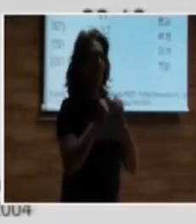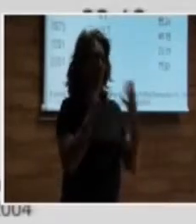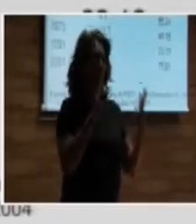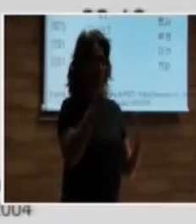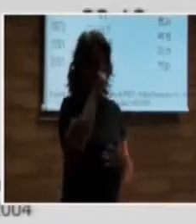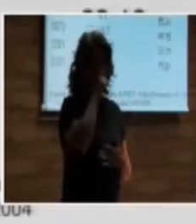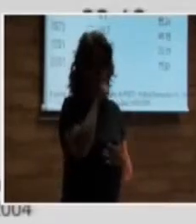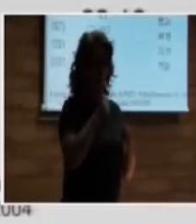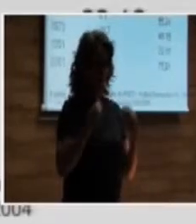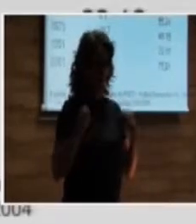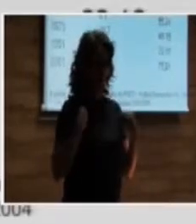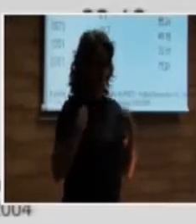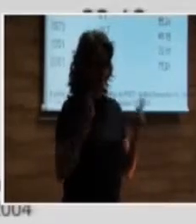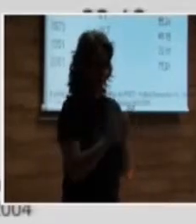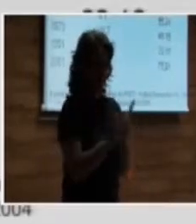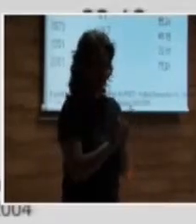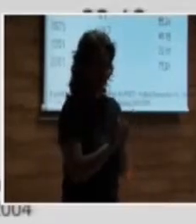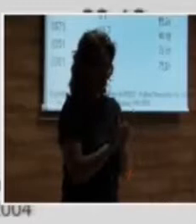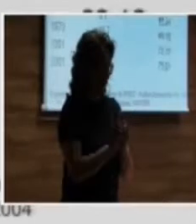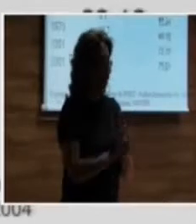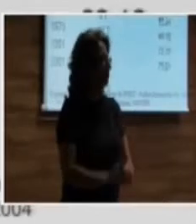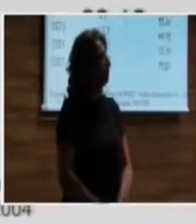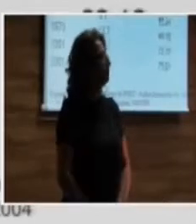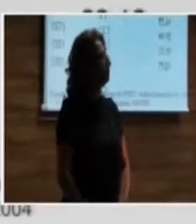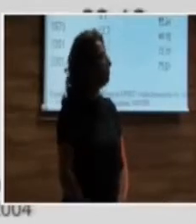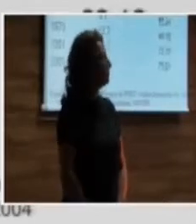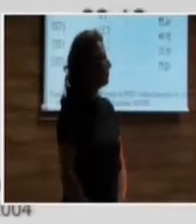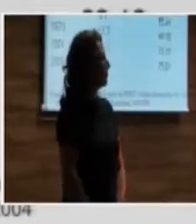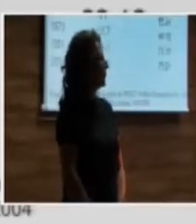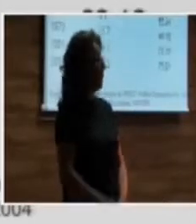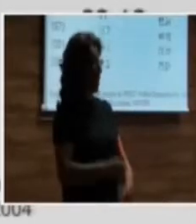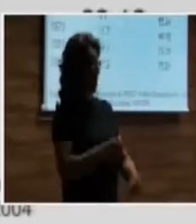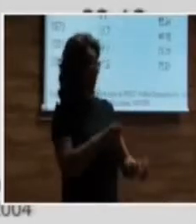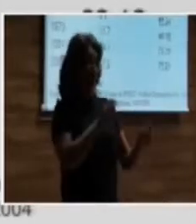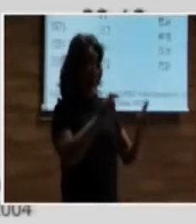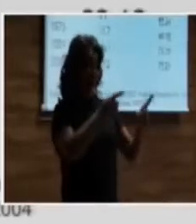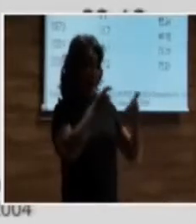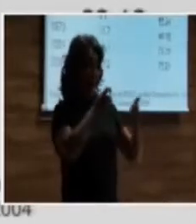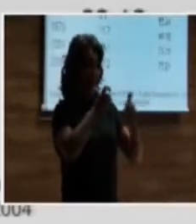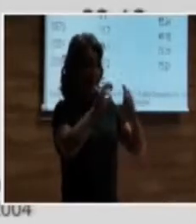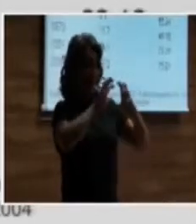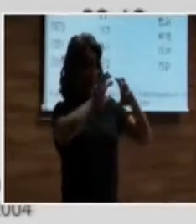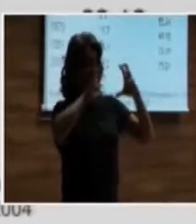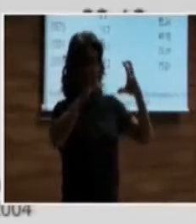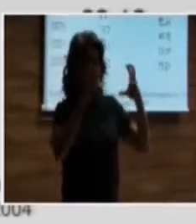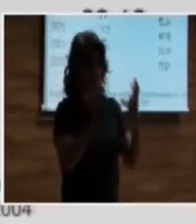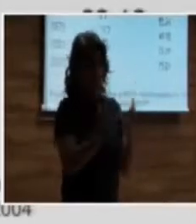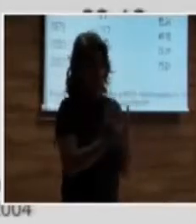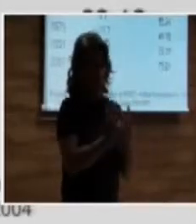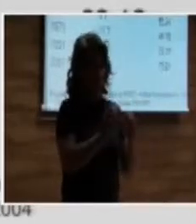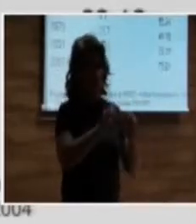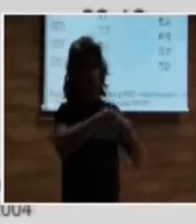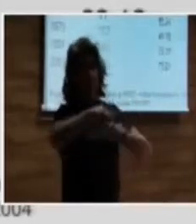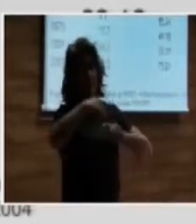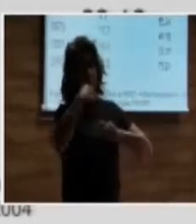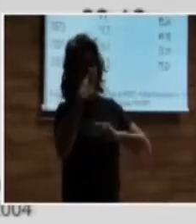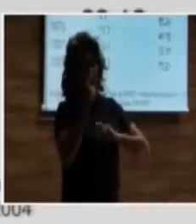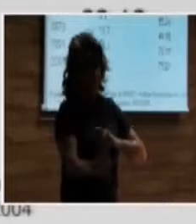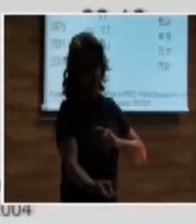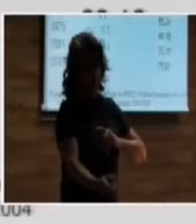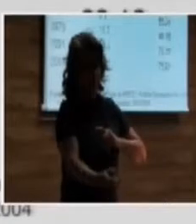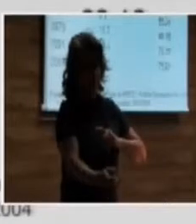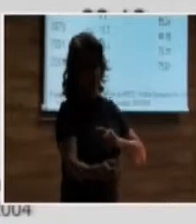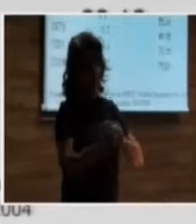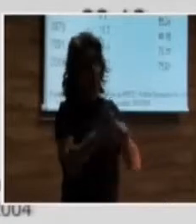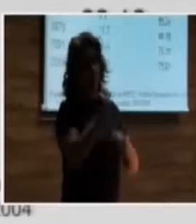tiempo. Luego vino la Primera Guerra Mundial, la teoría del germen la base de las manos y se duplicó, y luego vino en